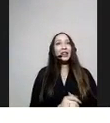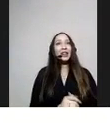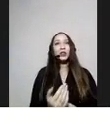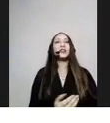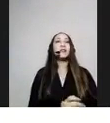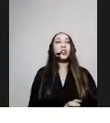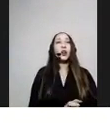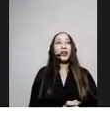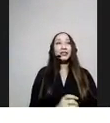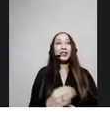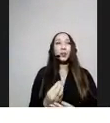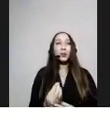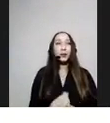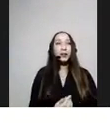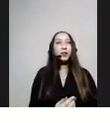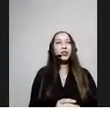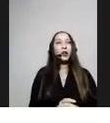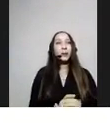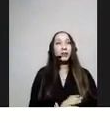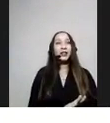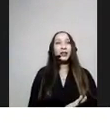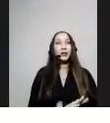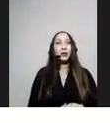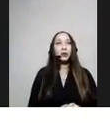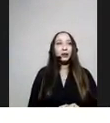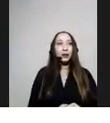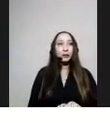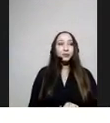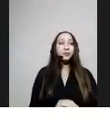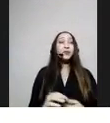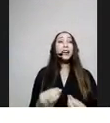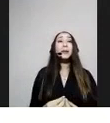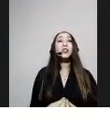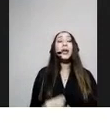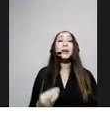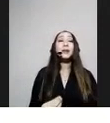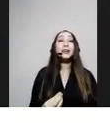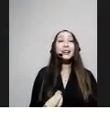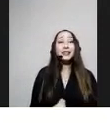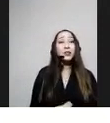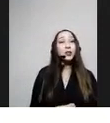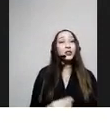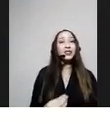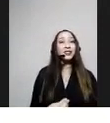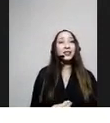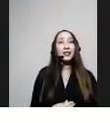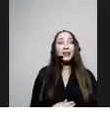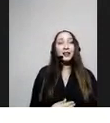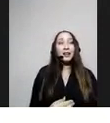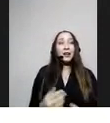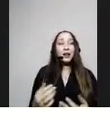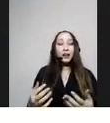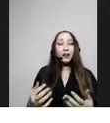emocionales, cognitivas y fisiológicas del comportamiento a ciertos aspectos negativos del contenido. Las personas experimentan estrés cuando se sienten